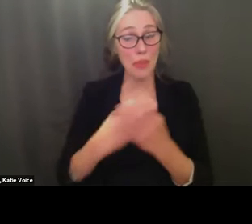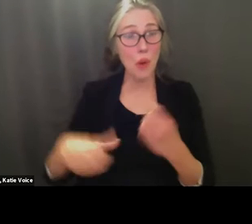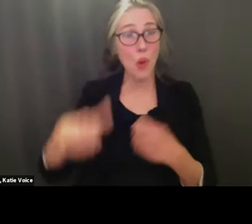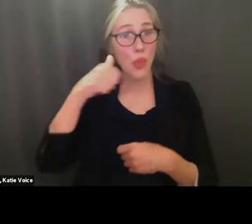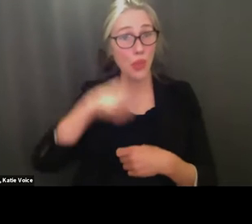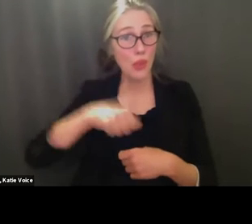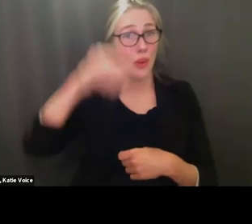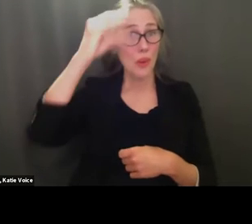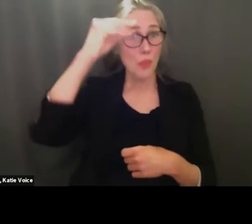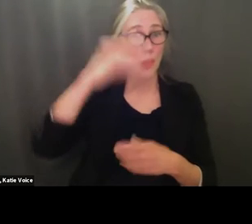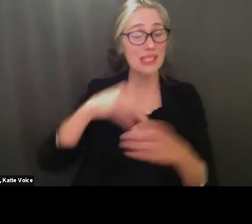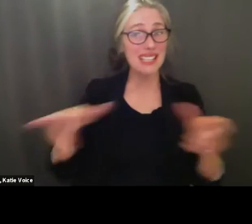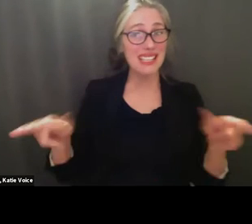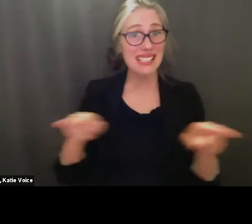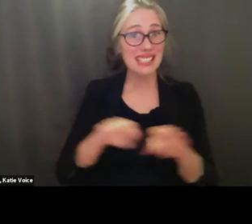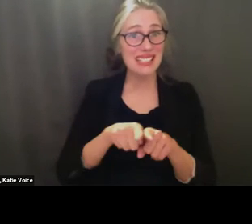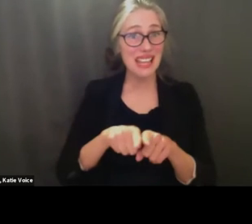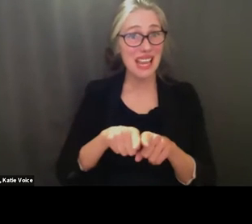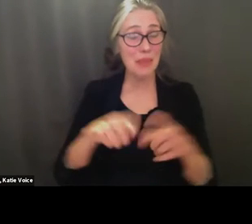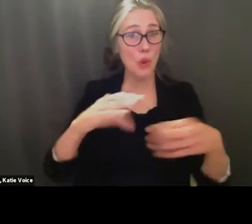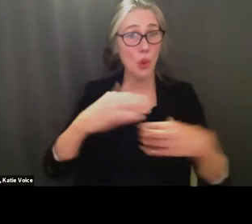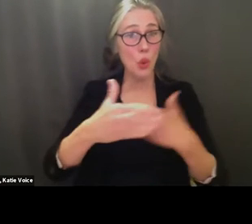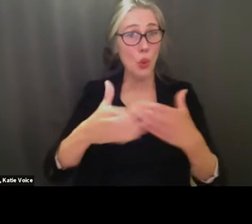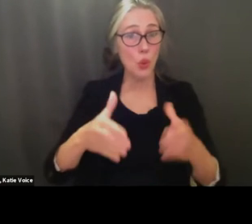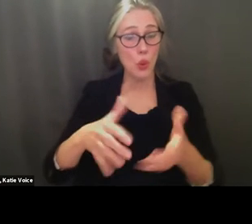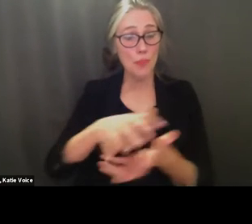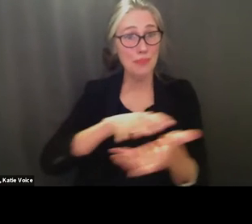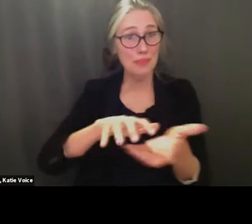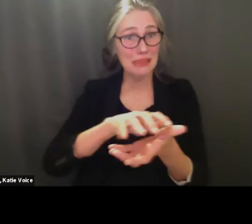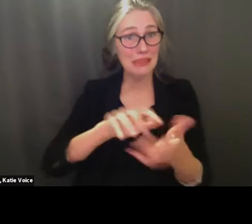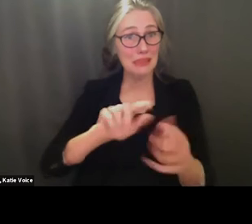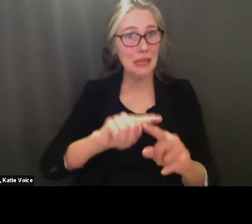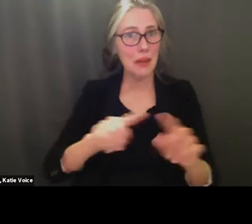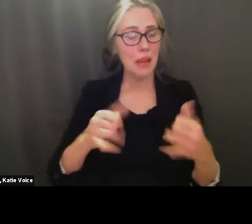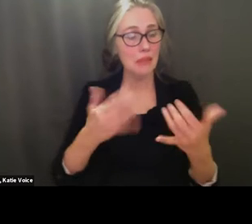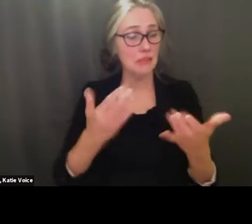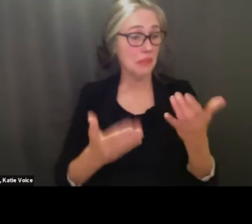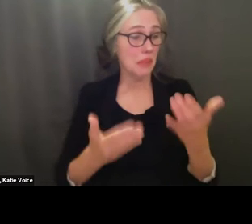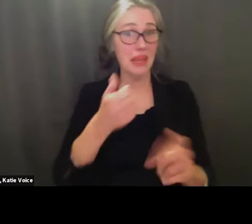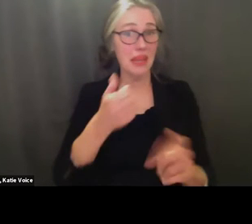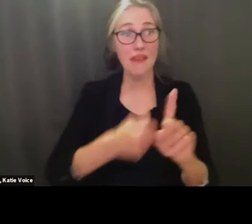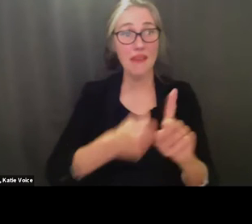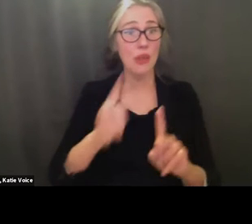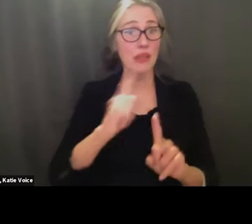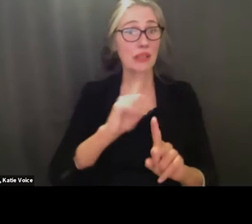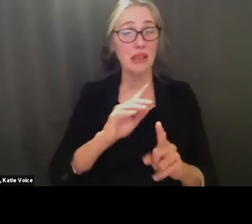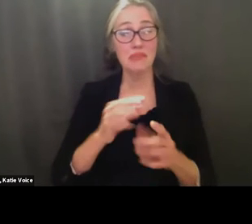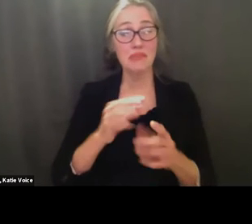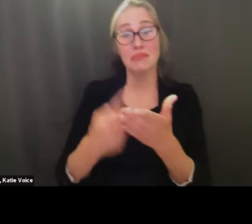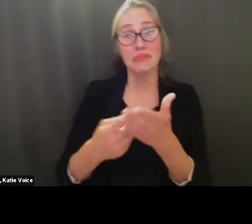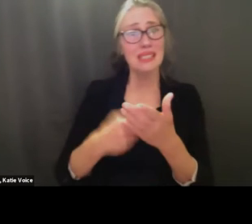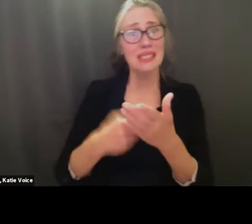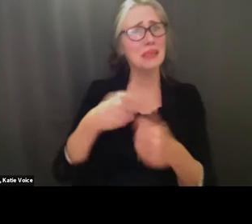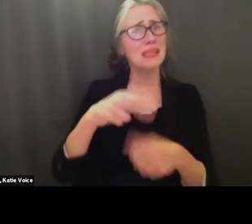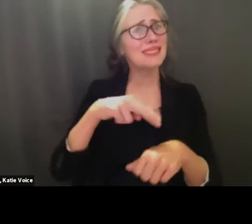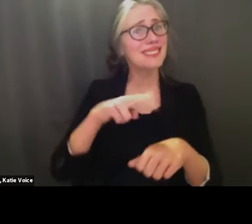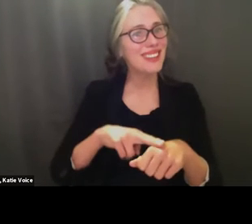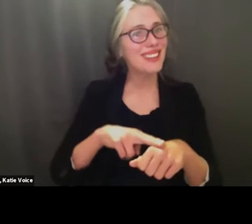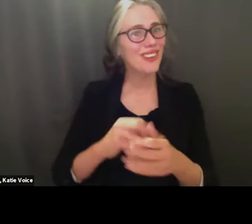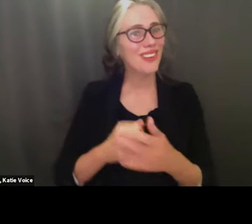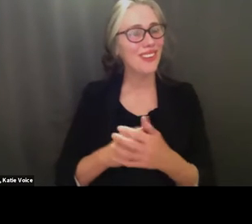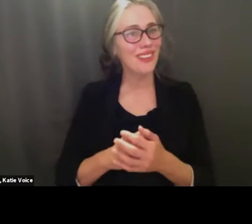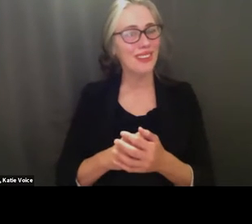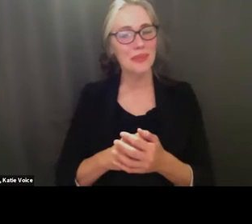en un salón, en un mismo salón, pero debe haber una forma en que todo el mundo hable del tema porque es algo